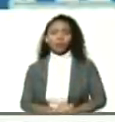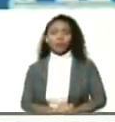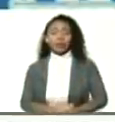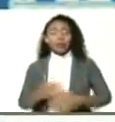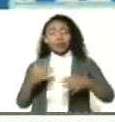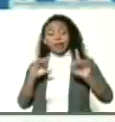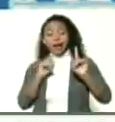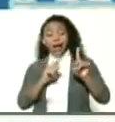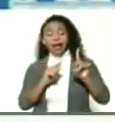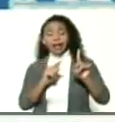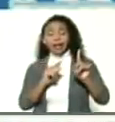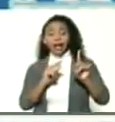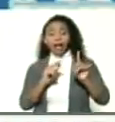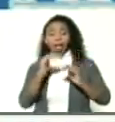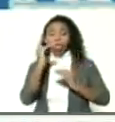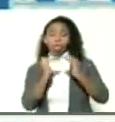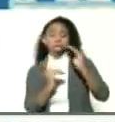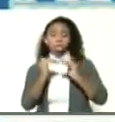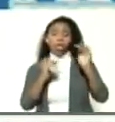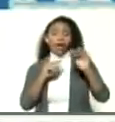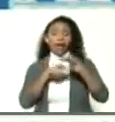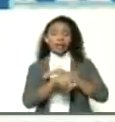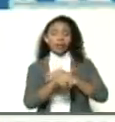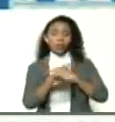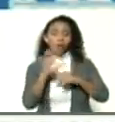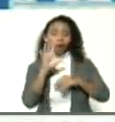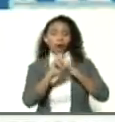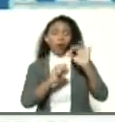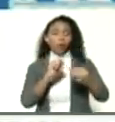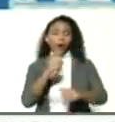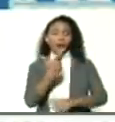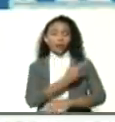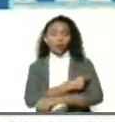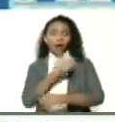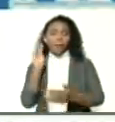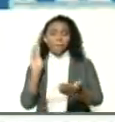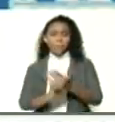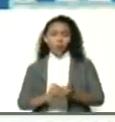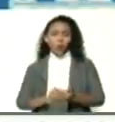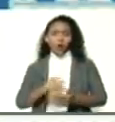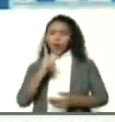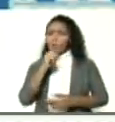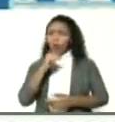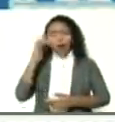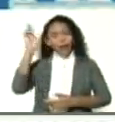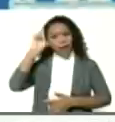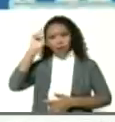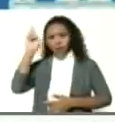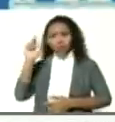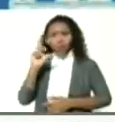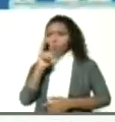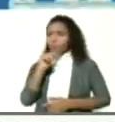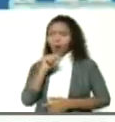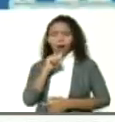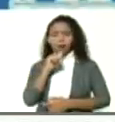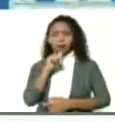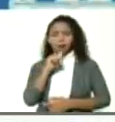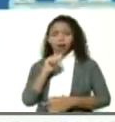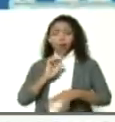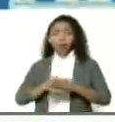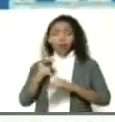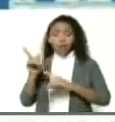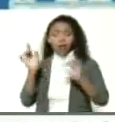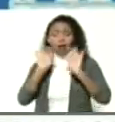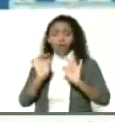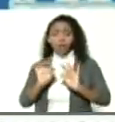que esta inequidad en el acceso a las vacunas es una postura irracional que reproduce automáticamente la